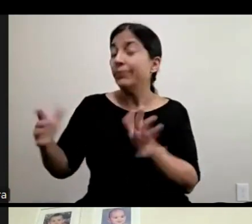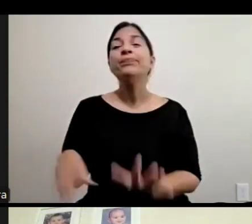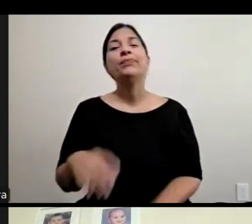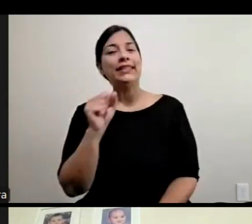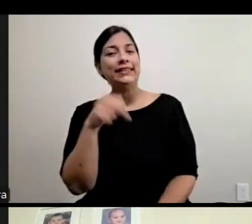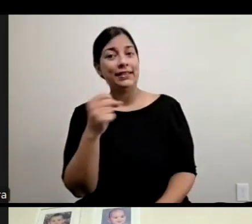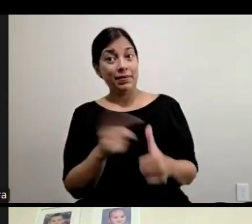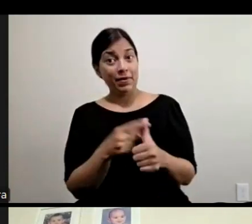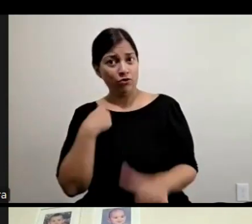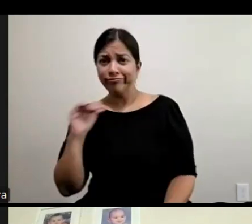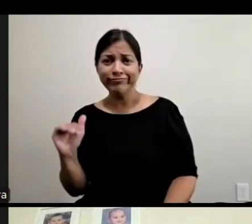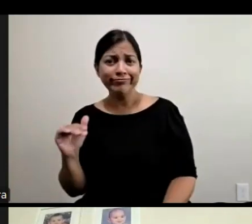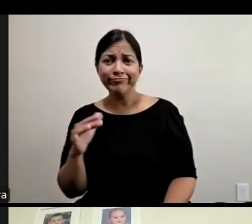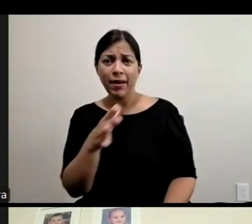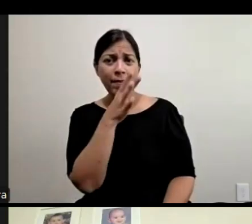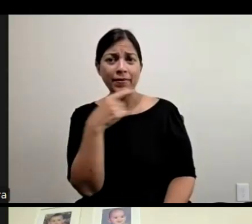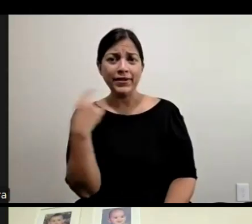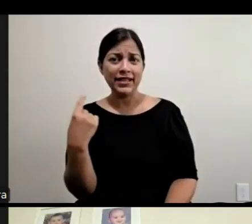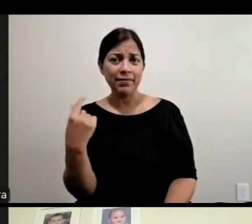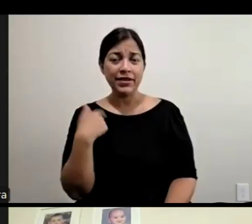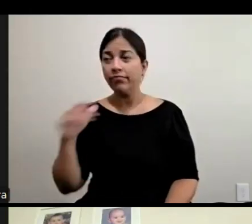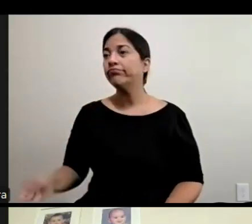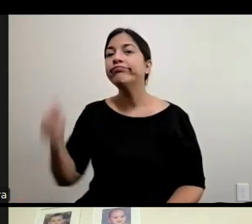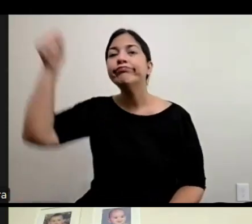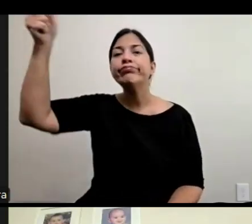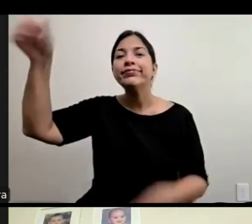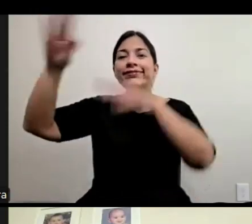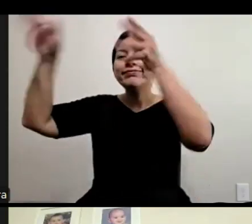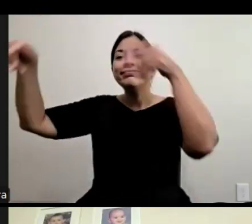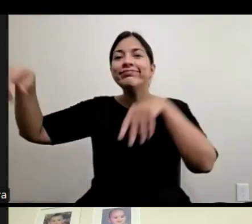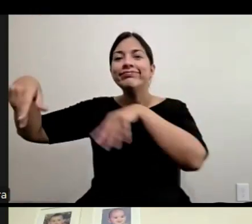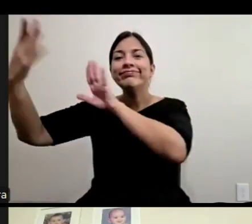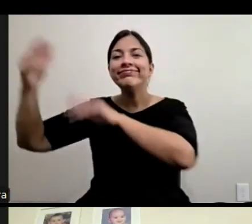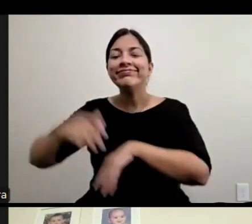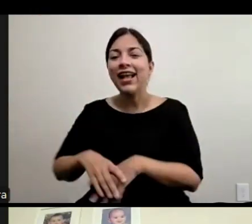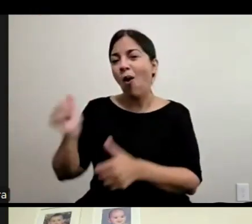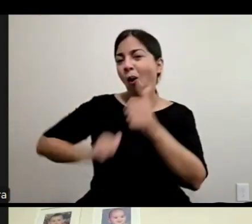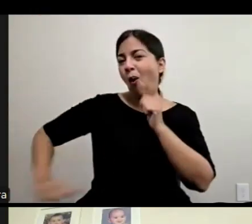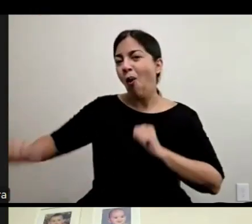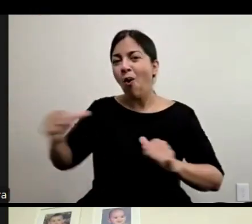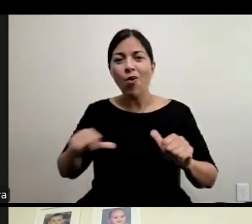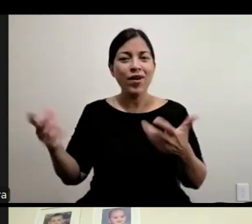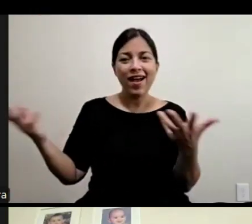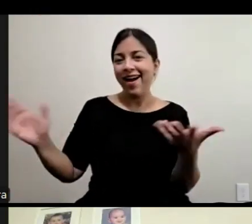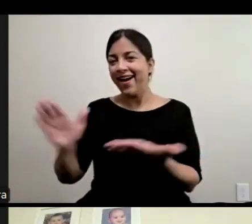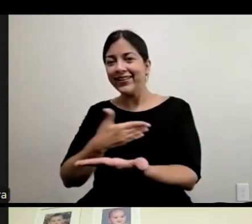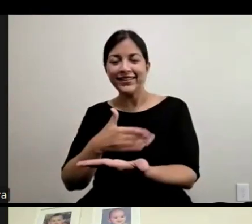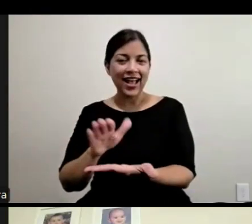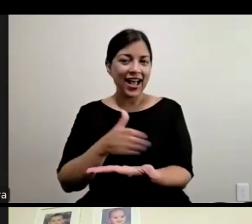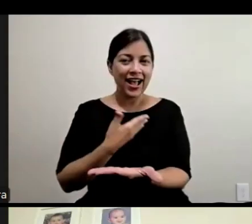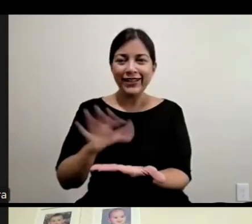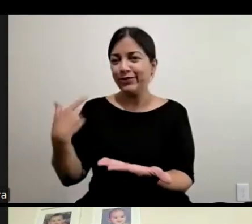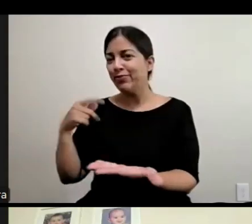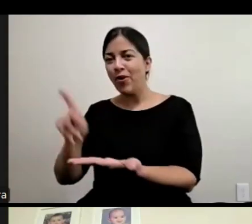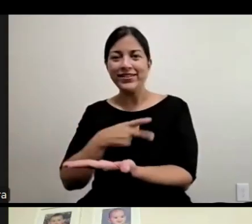desde niño, ya mi mamá me tenía ya en el escenario montado, haciendo obras y cantando y diciendo